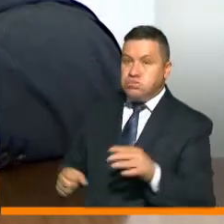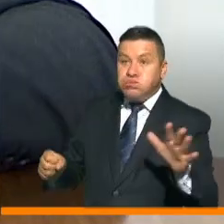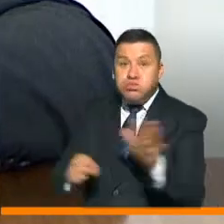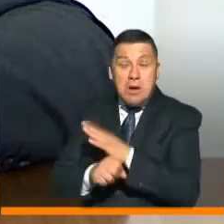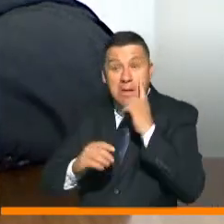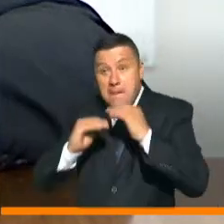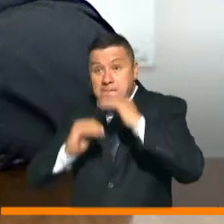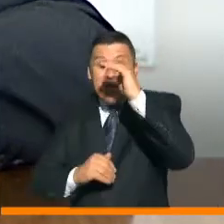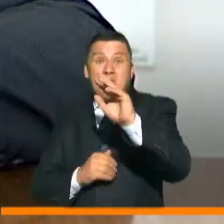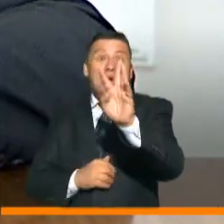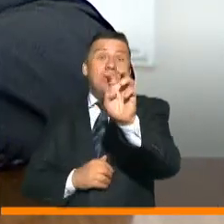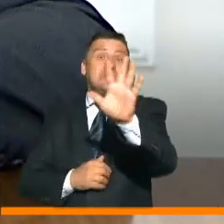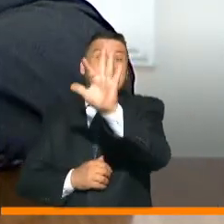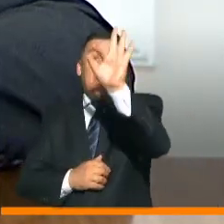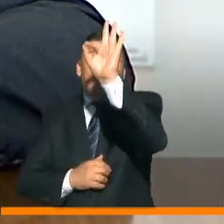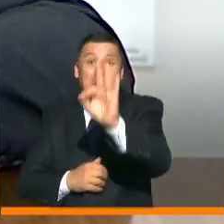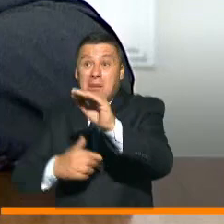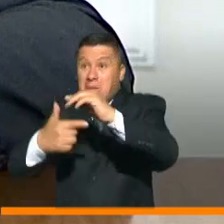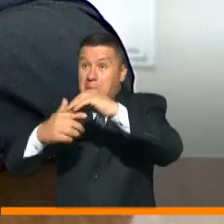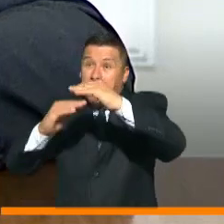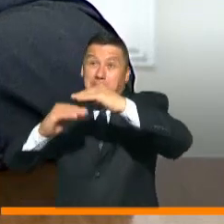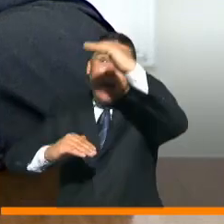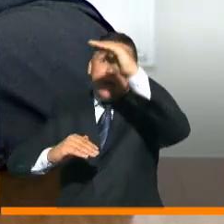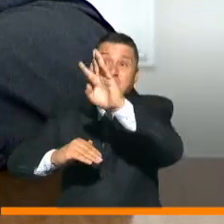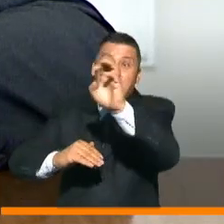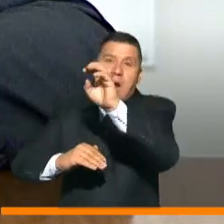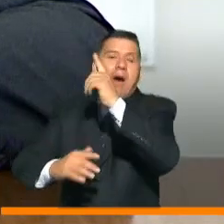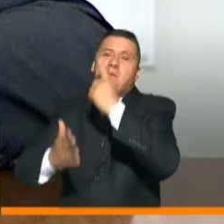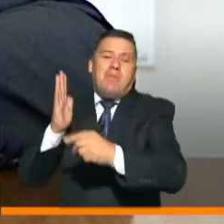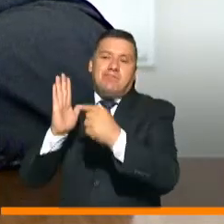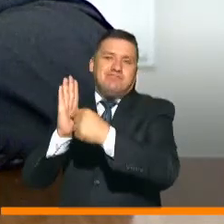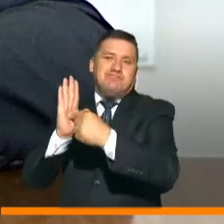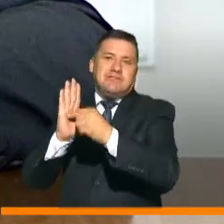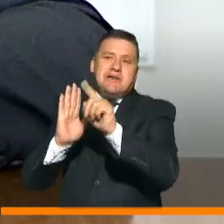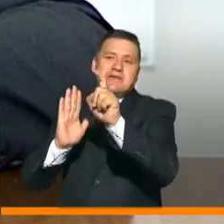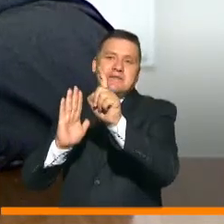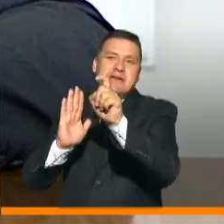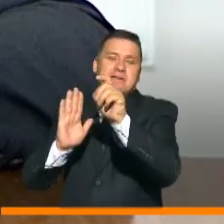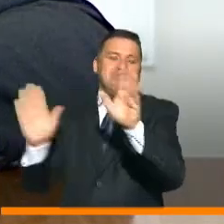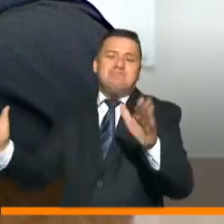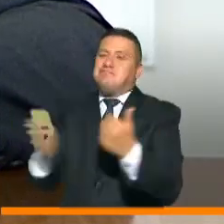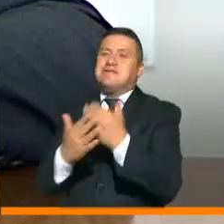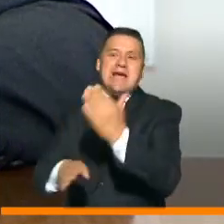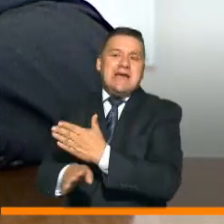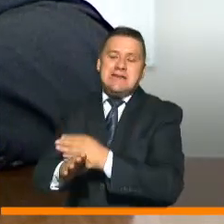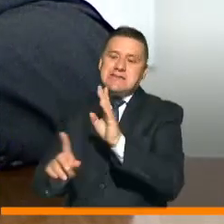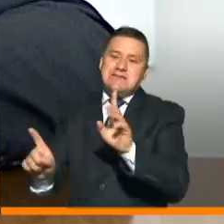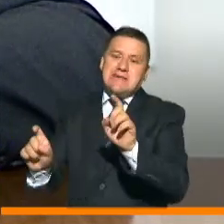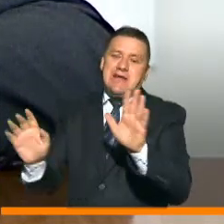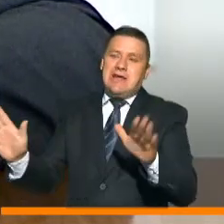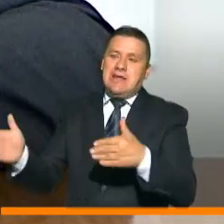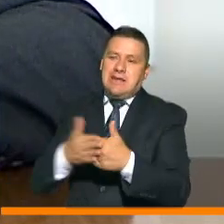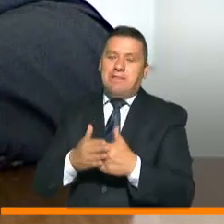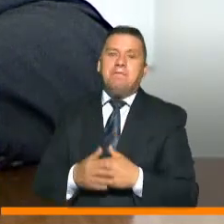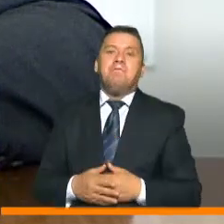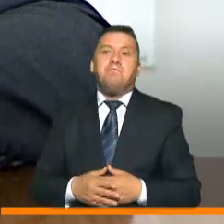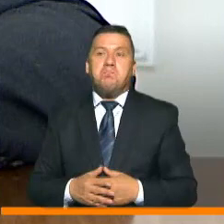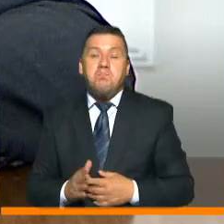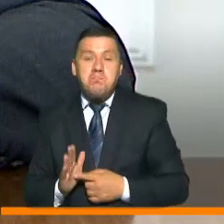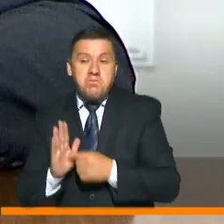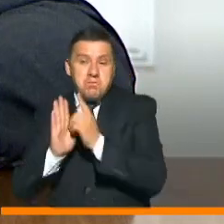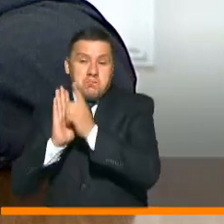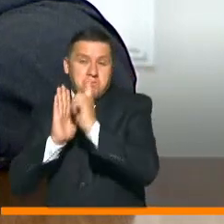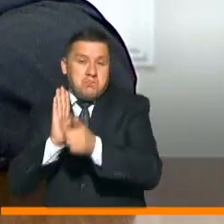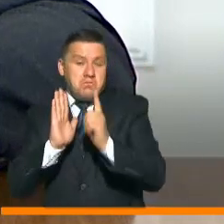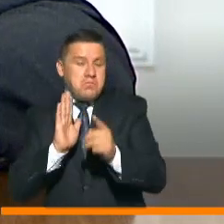ocupación superior al 85% se habla de una restricción a la movilidad de 6 de la tarde. Aquí también se encuentran un paquete de medidas que